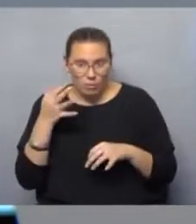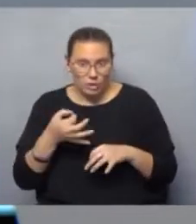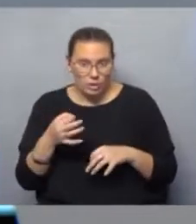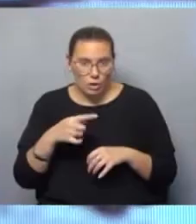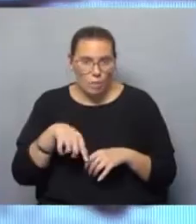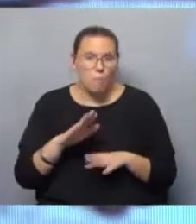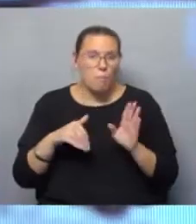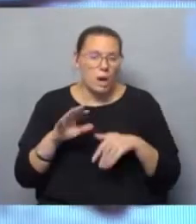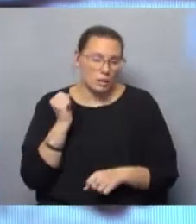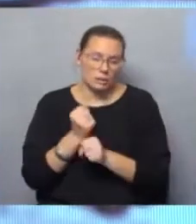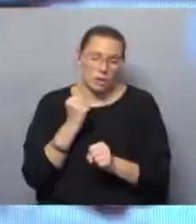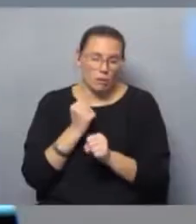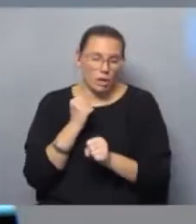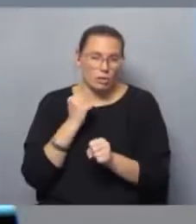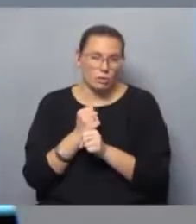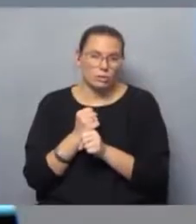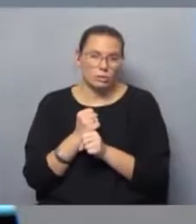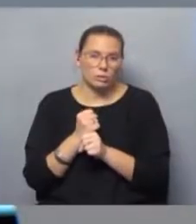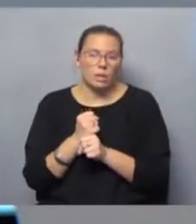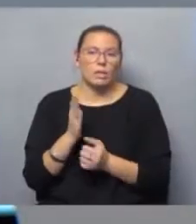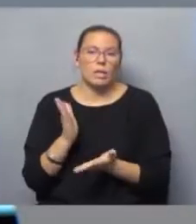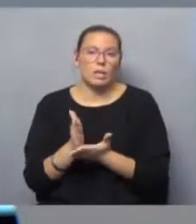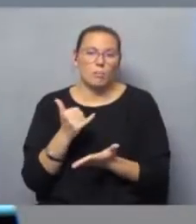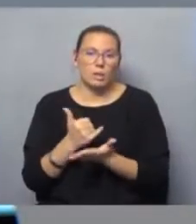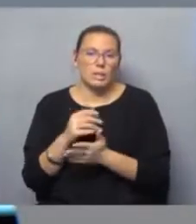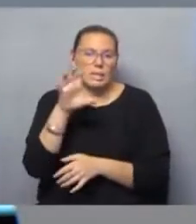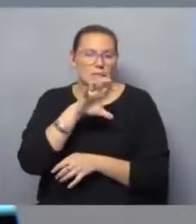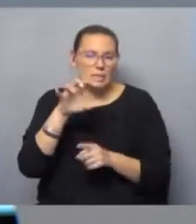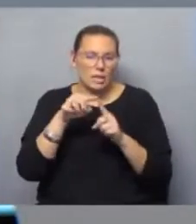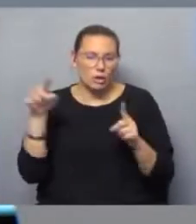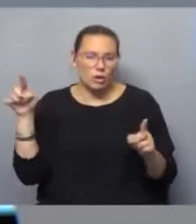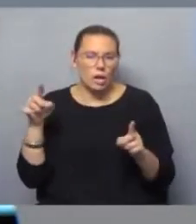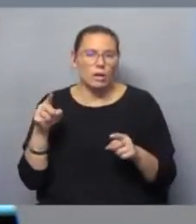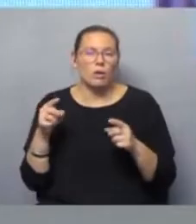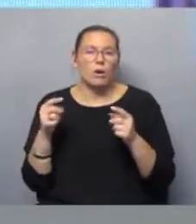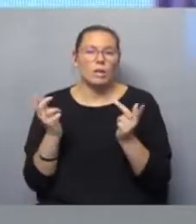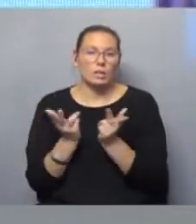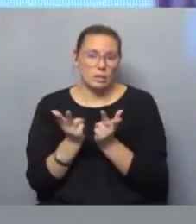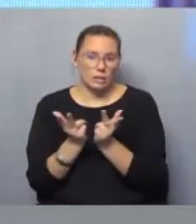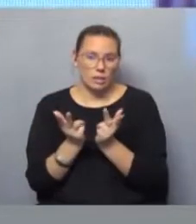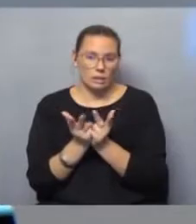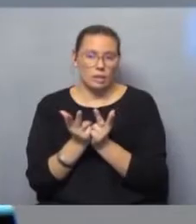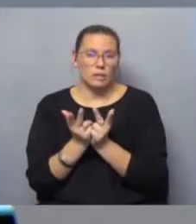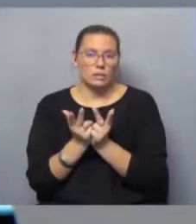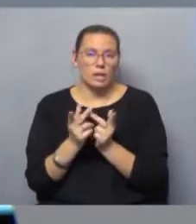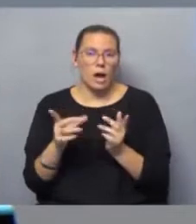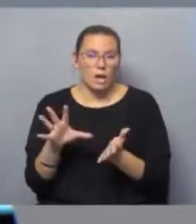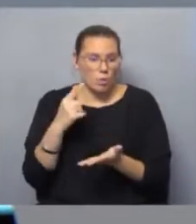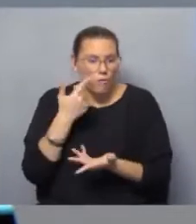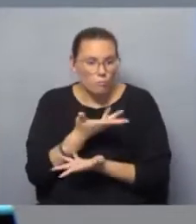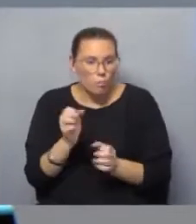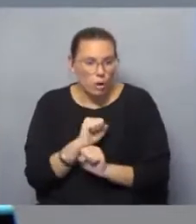donde más han estado trabajando últimamente, de los departamentos de Cerro Largo y 33, tienen las huellas incluso visibles,